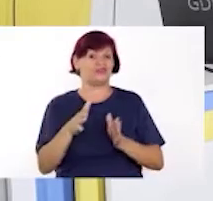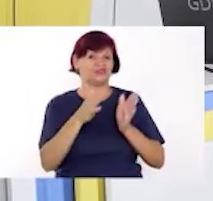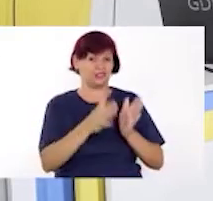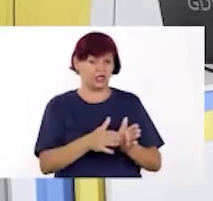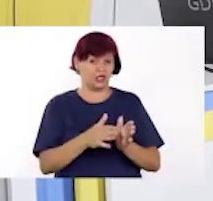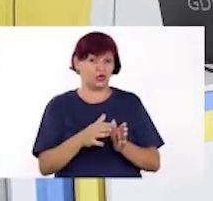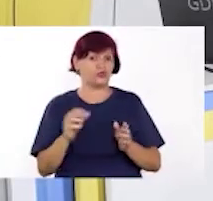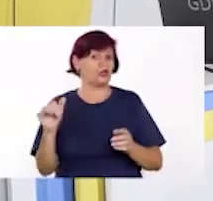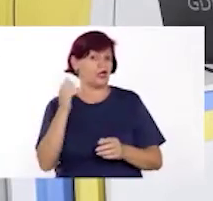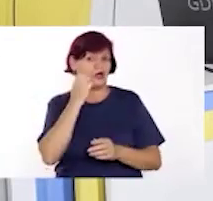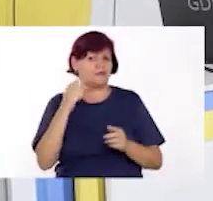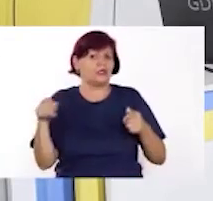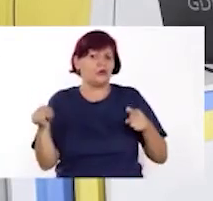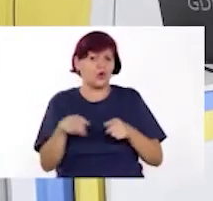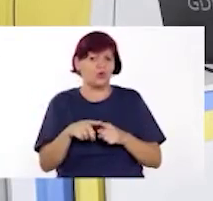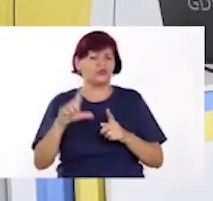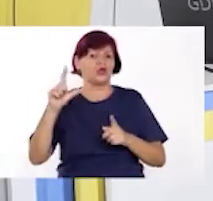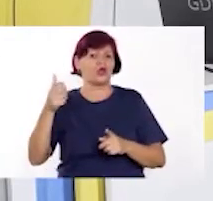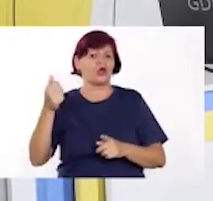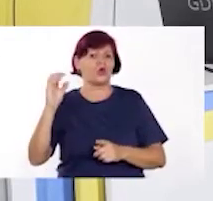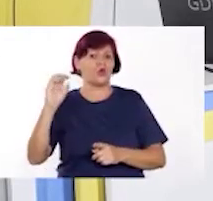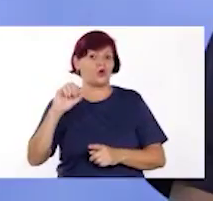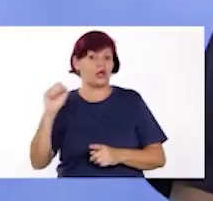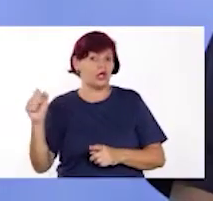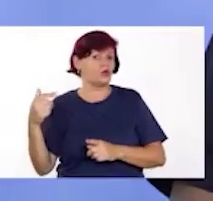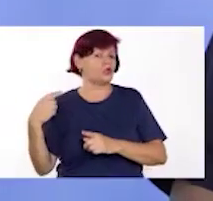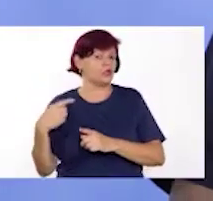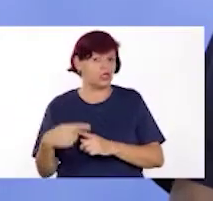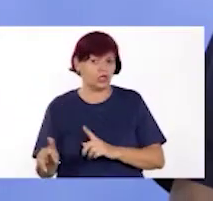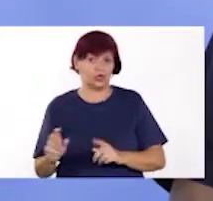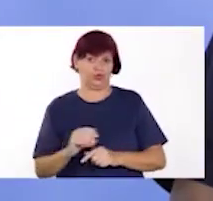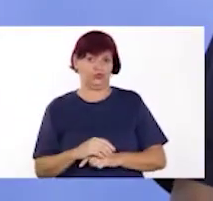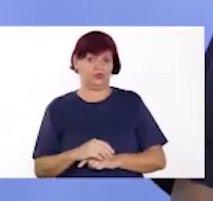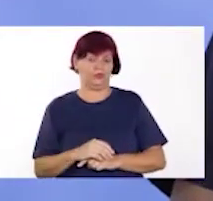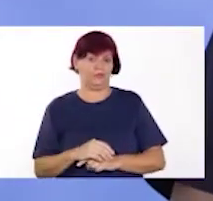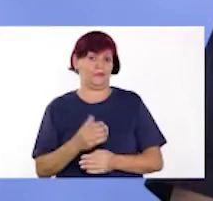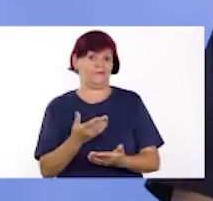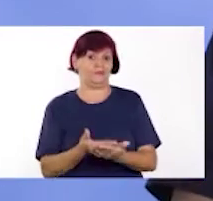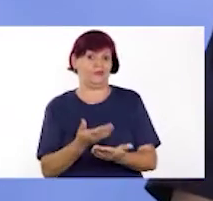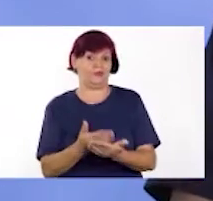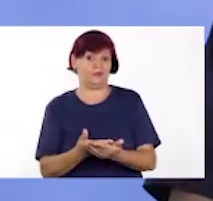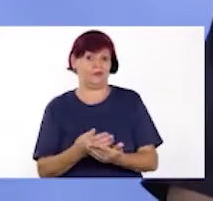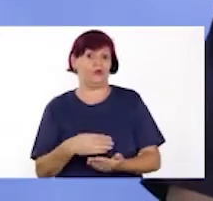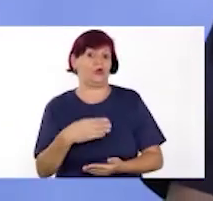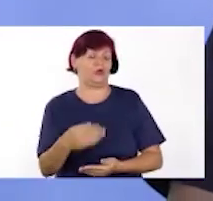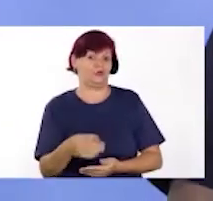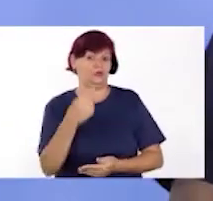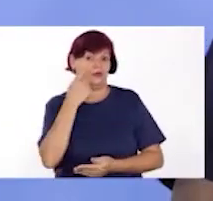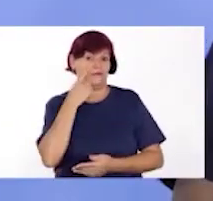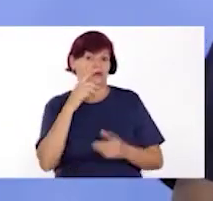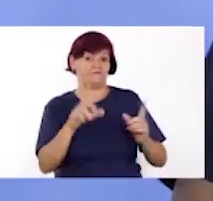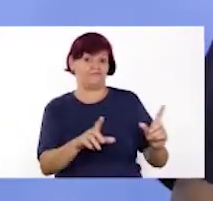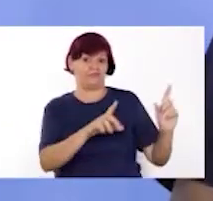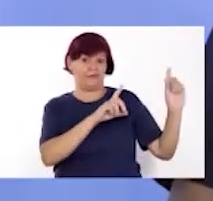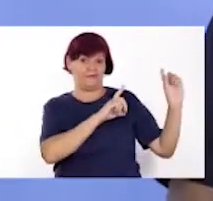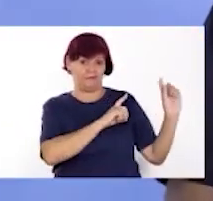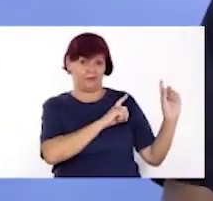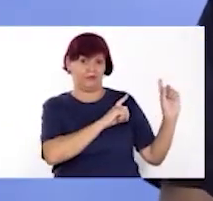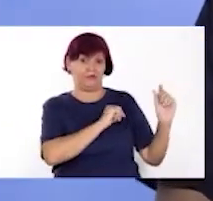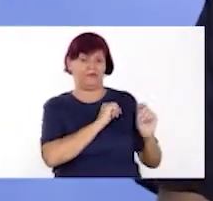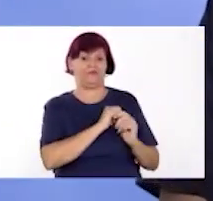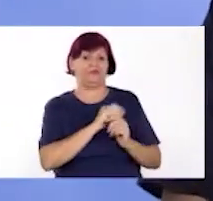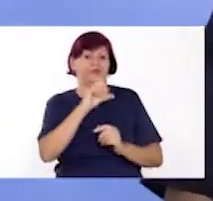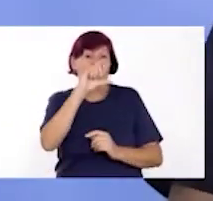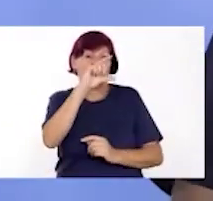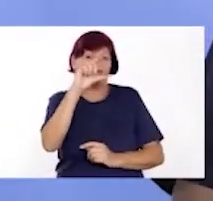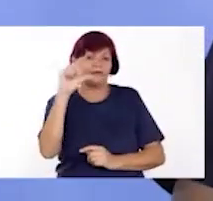Esta región estaba conformada además por Laos y Camboya. Les propongo a continuación ver